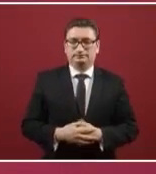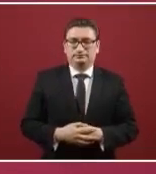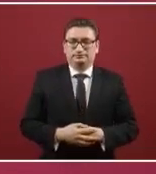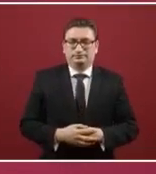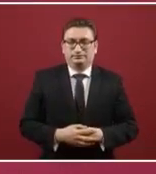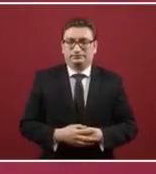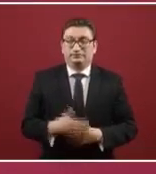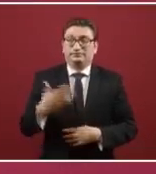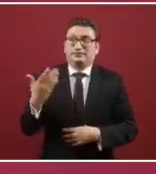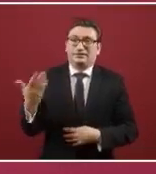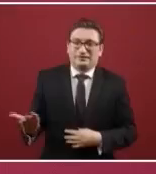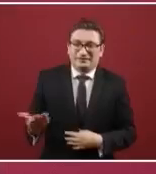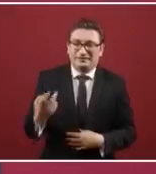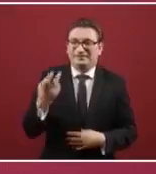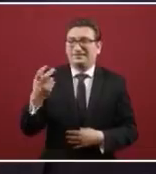eso lo ven aquí.